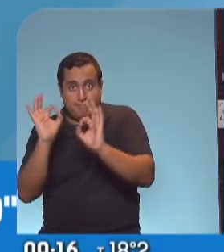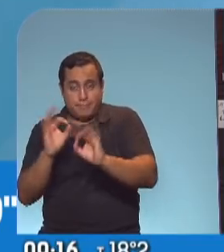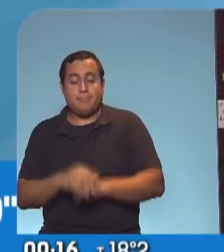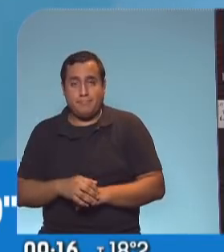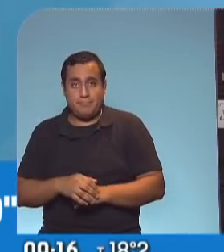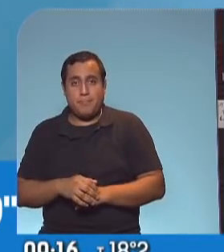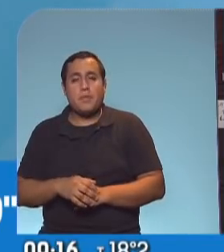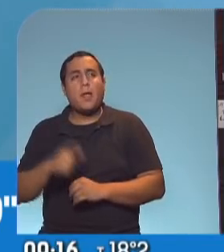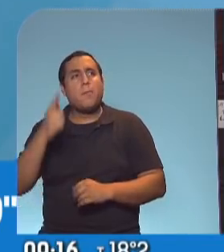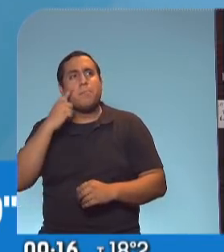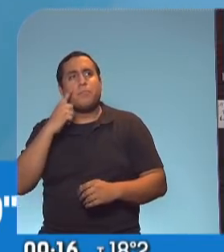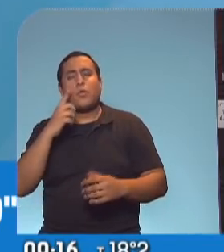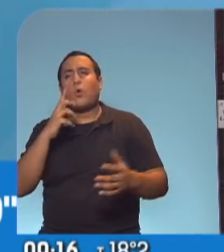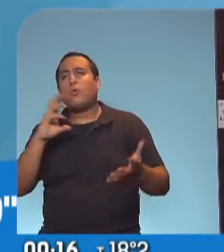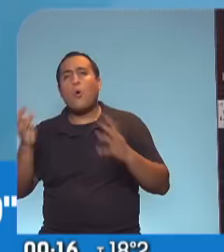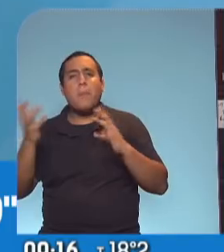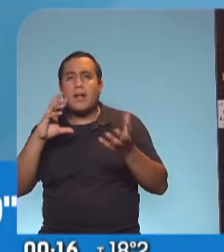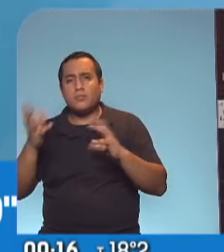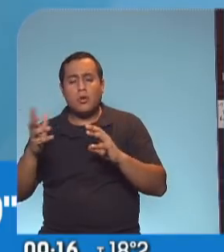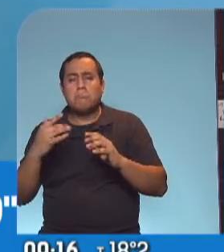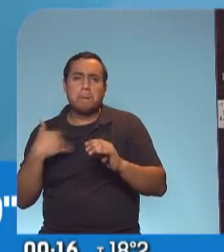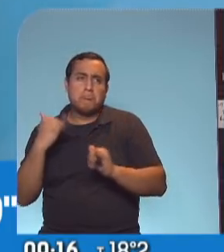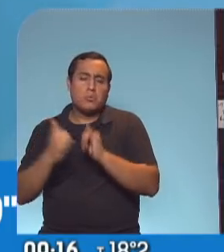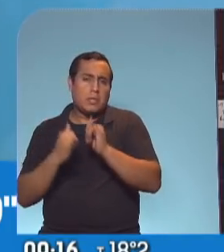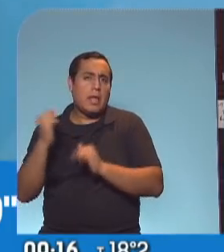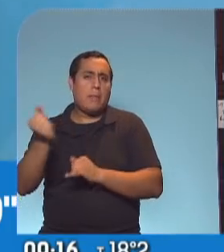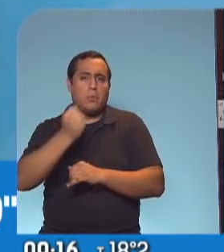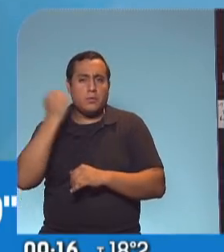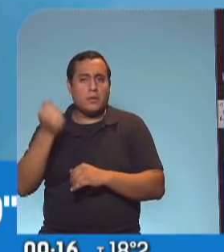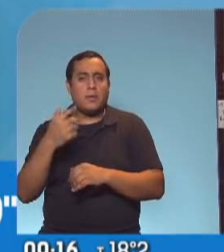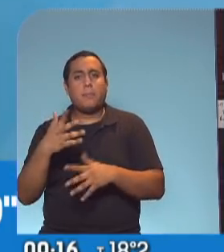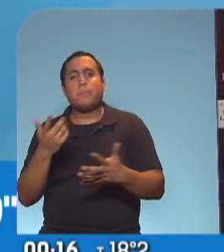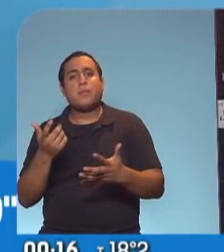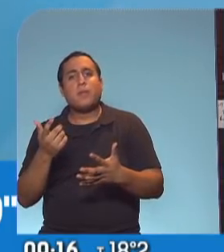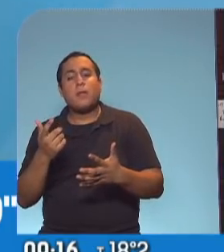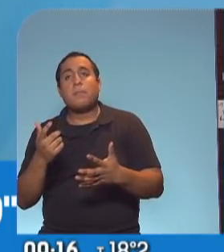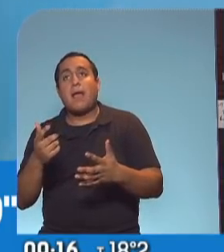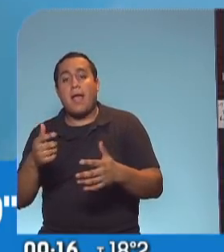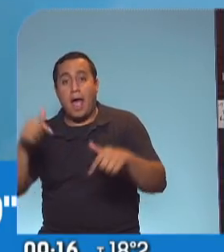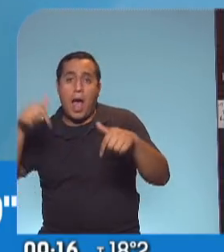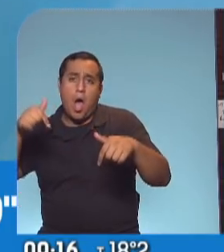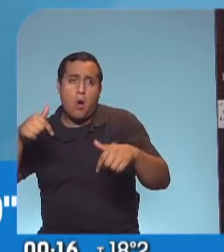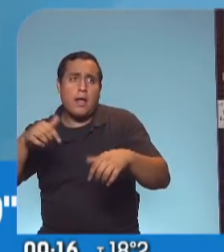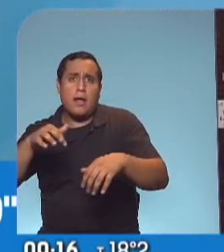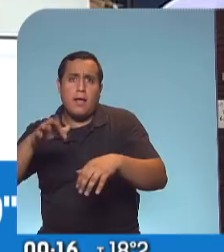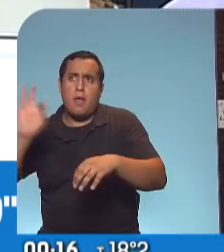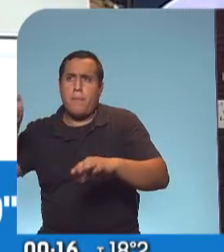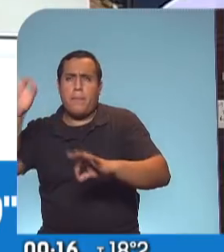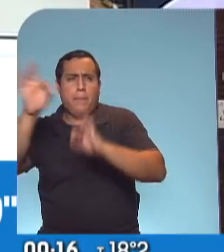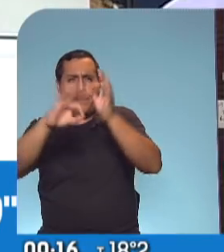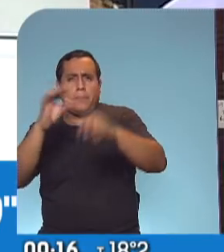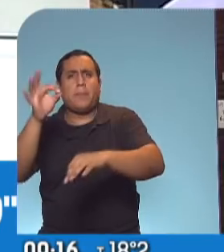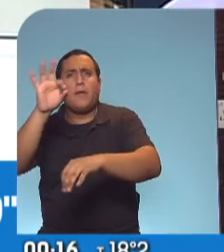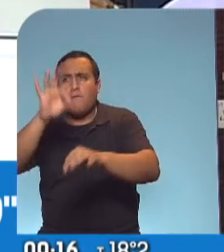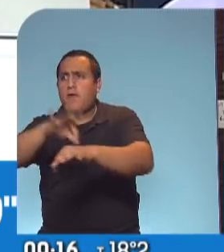Hay una comparación que vale hacer, que es entre la oleada actual que estamos atravesando